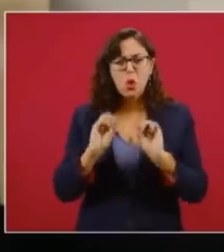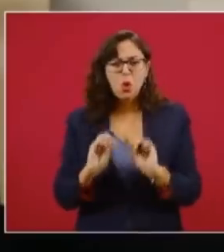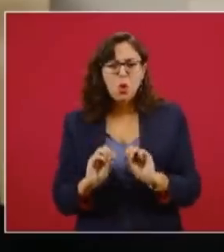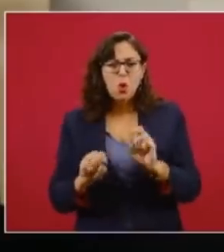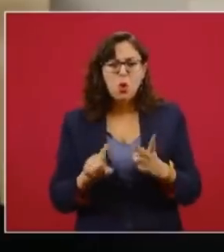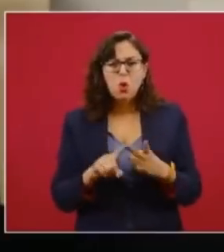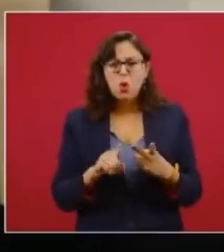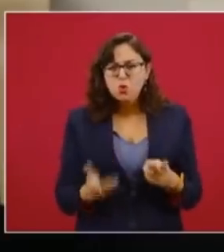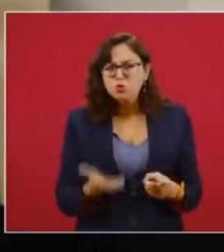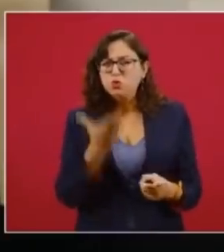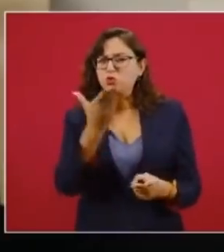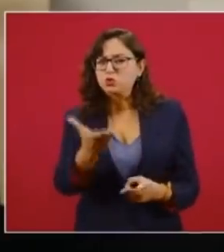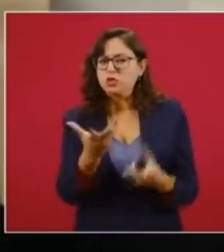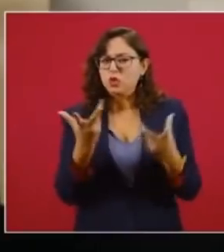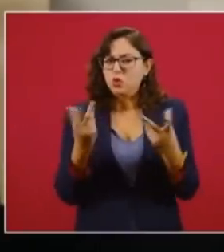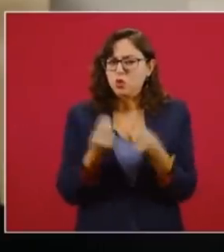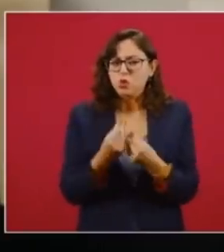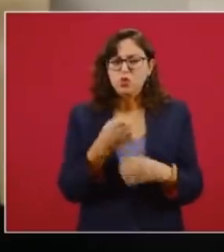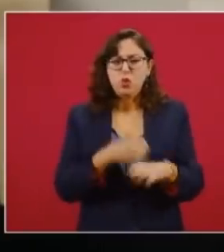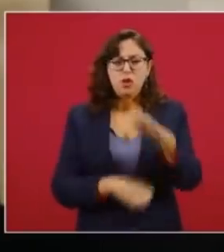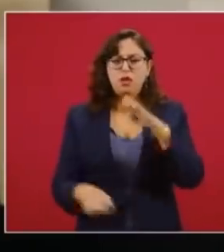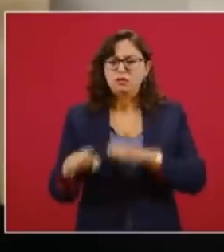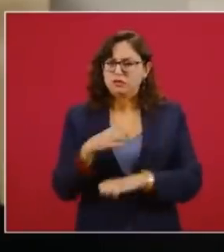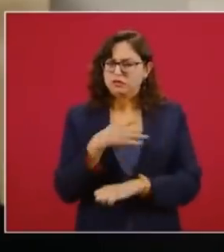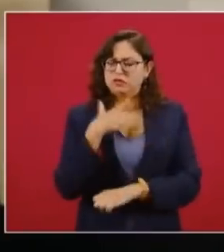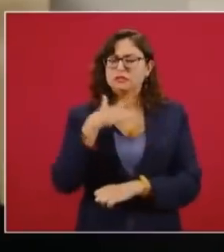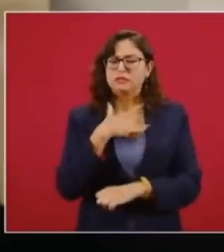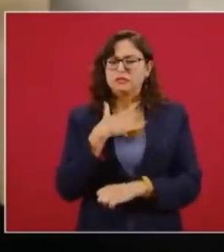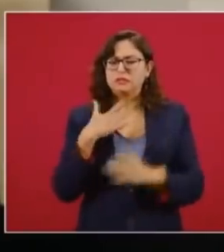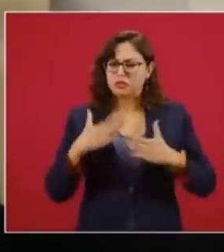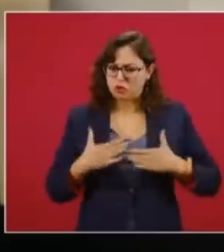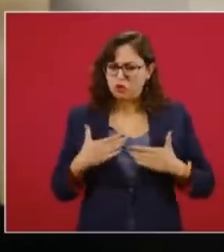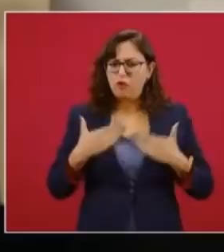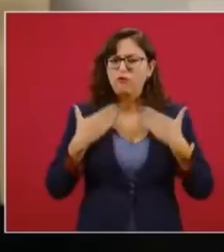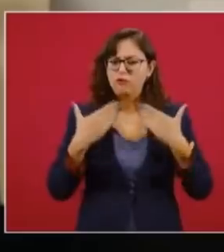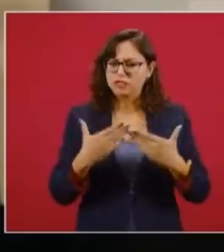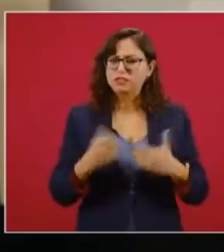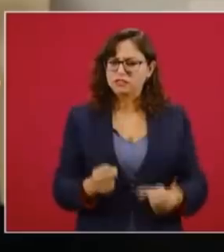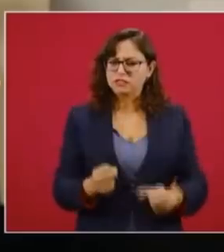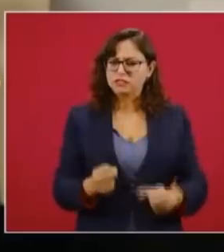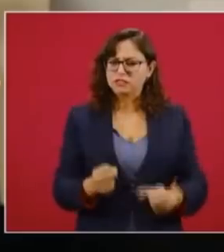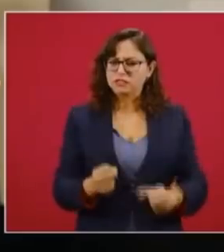y confianza y que están lejos las